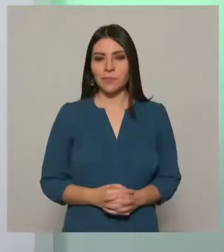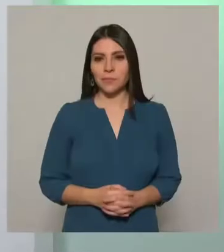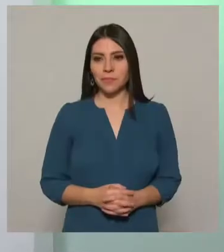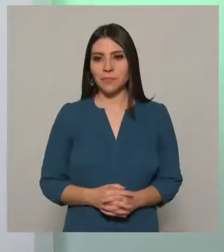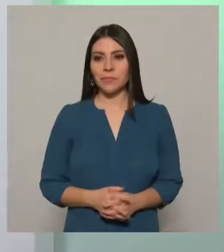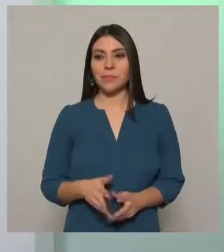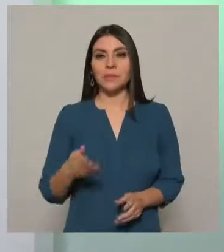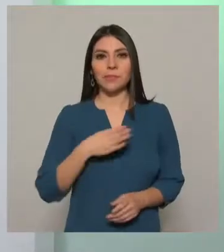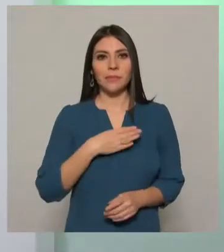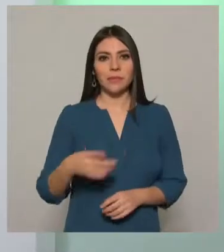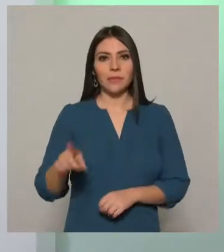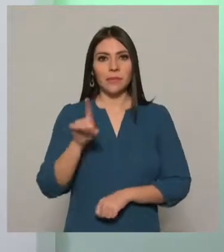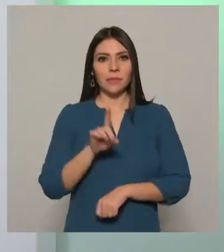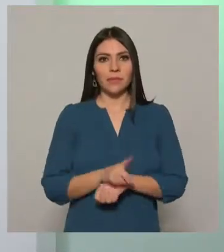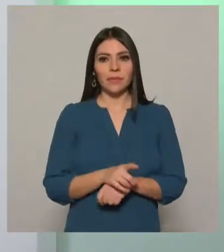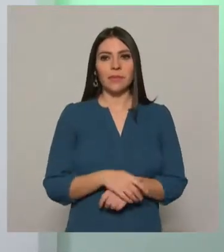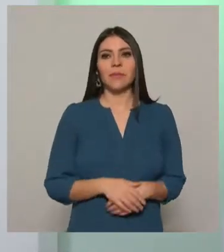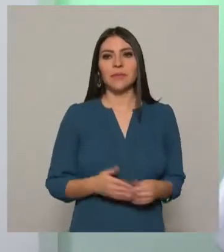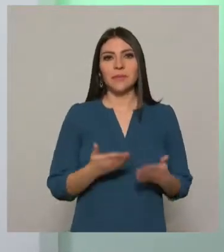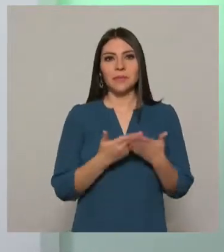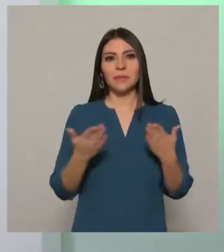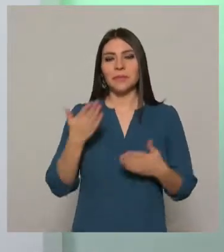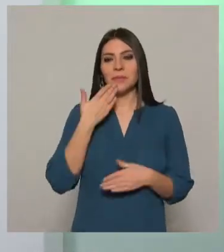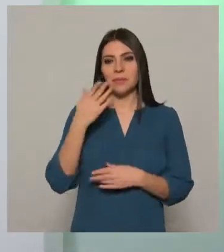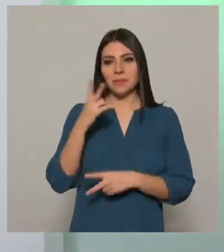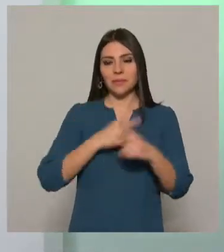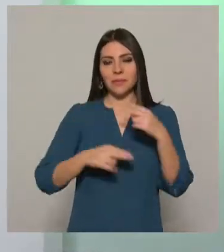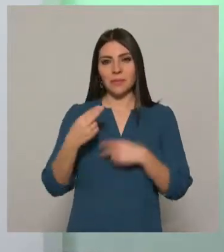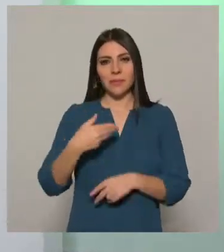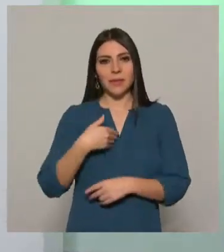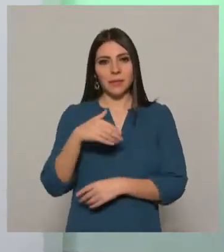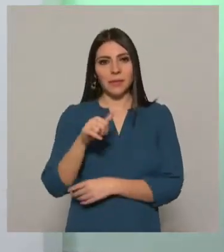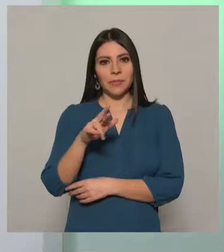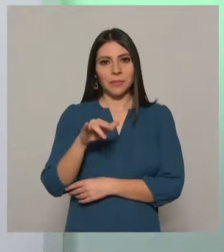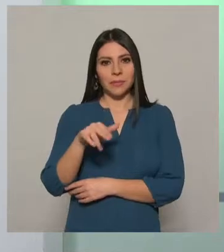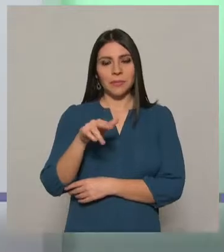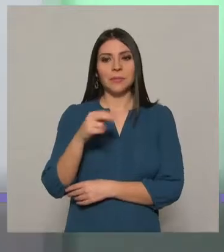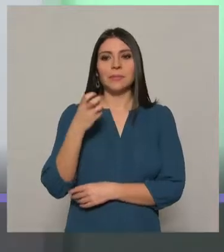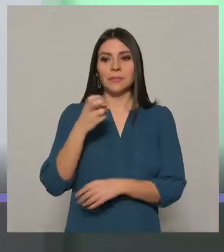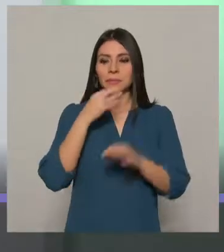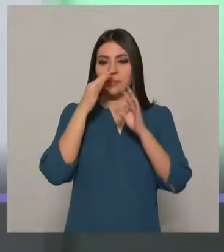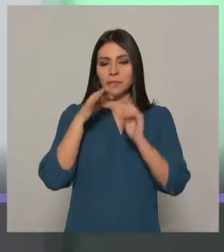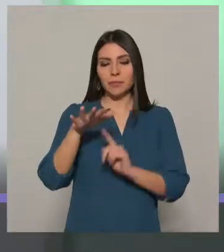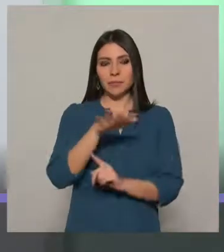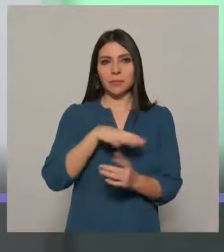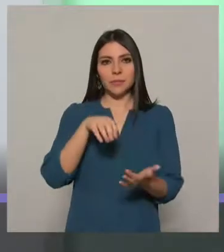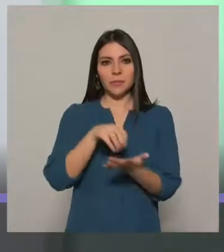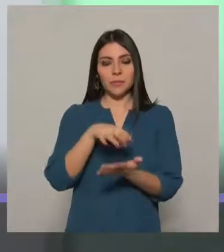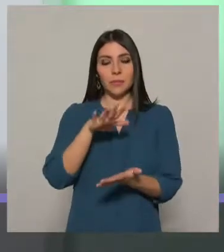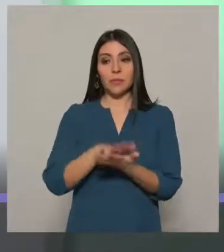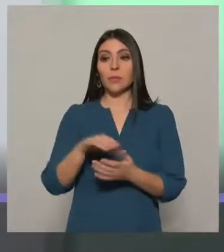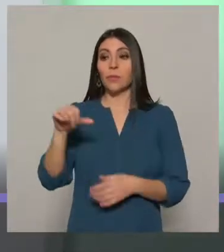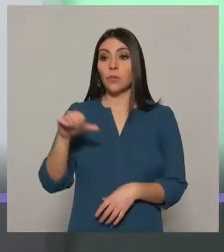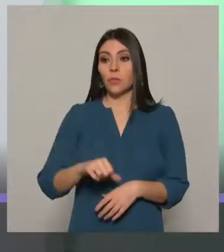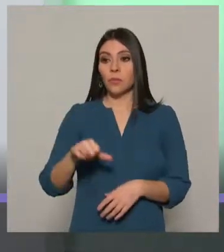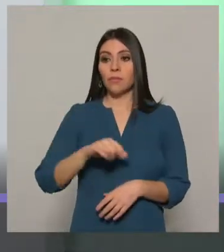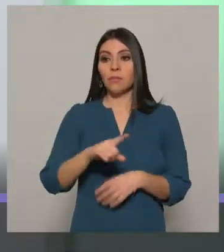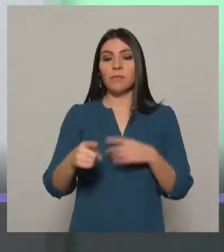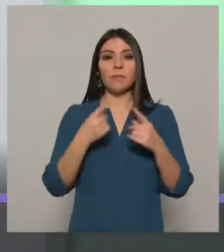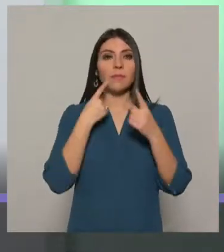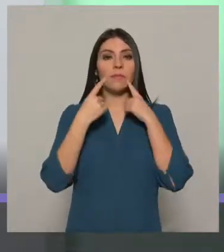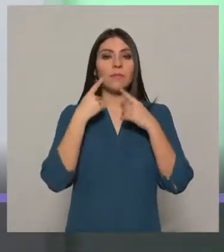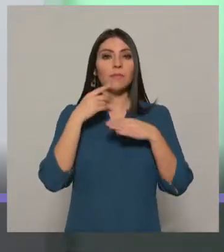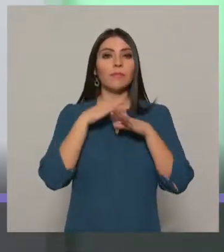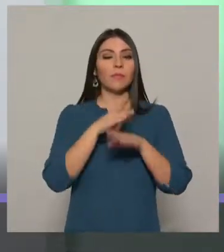Muy buenos días, bienvenidas, bienvenidos. Yo soy Mariana Escobedo y esto es Agenda y Contexto. Esta mañana tenemos debate, sí, debate político.